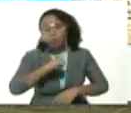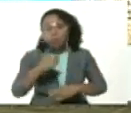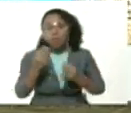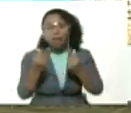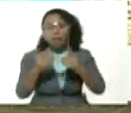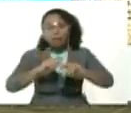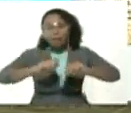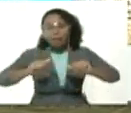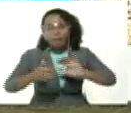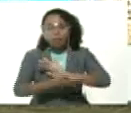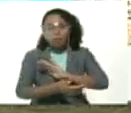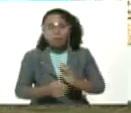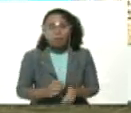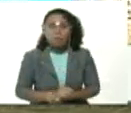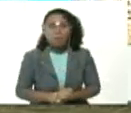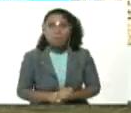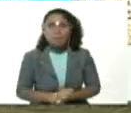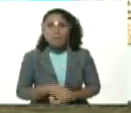tierra. Bueno,